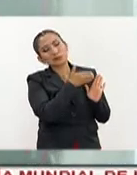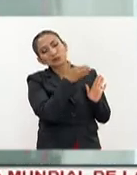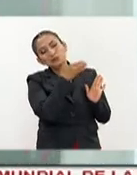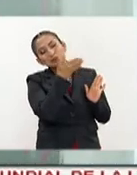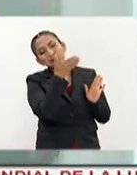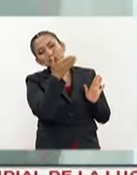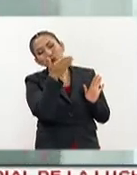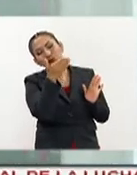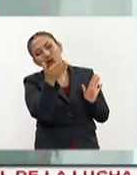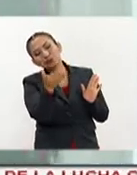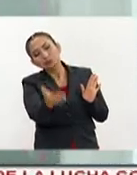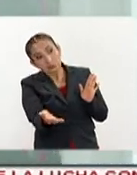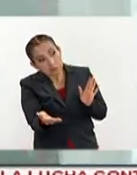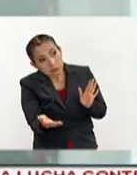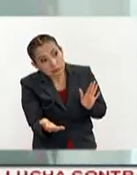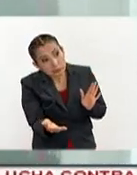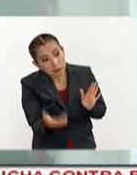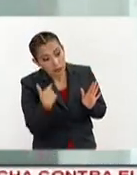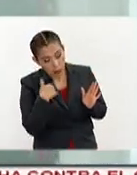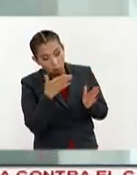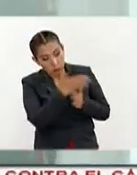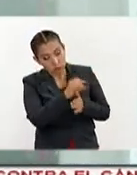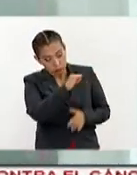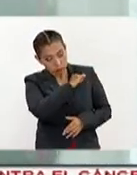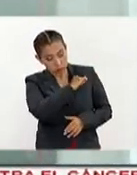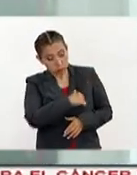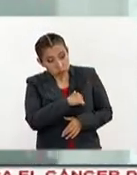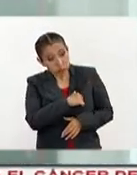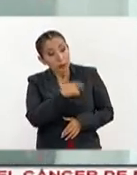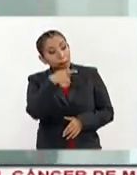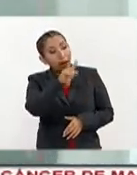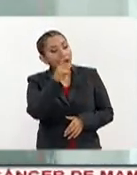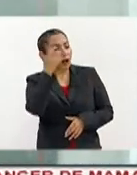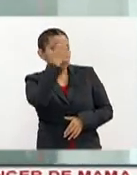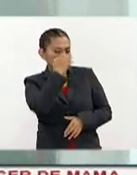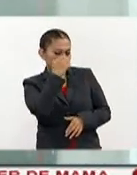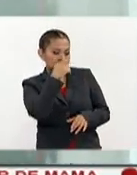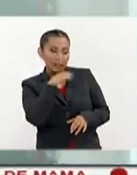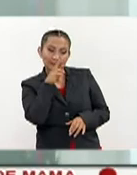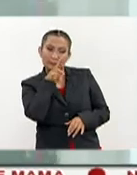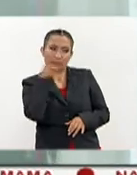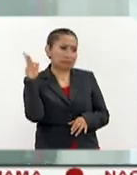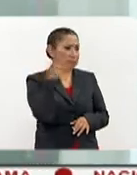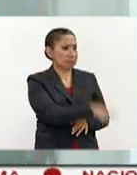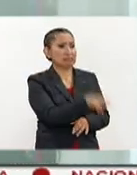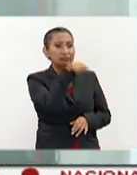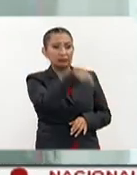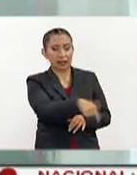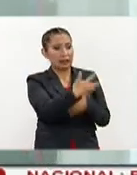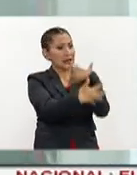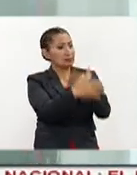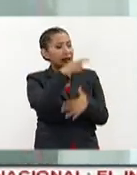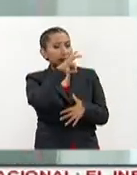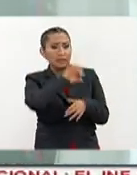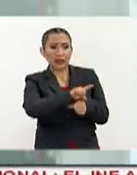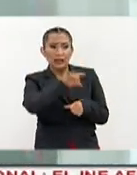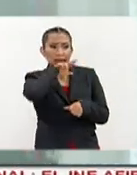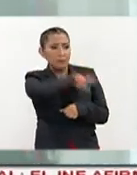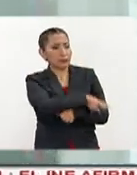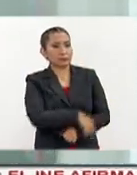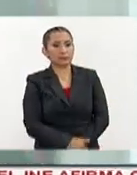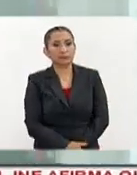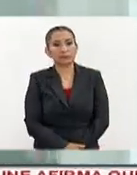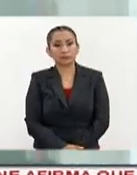completo para que yo pudiera operarme, pero mi diagnóstico prácticamente fue como en menos de 15 días, yo